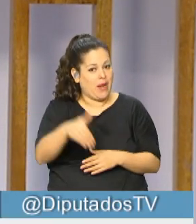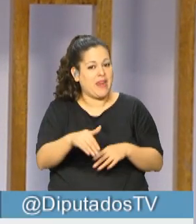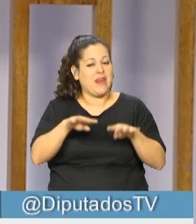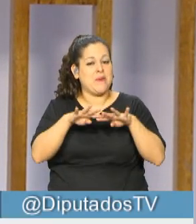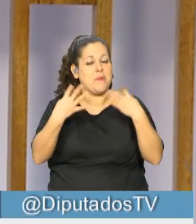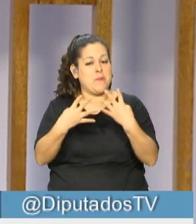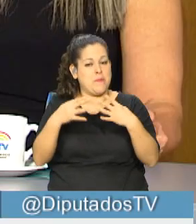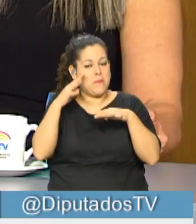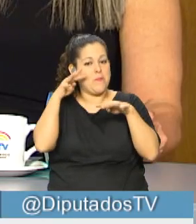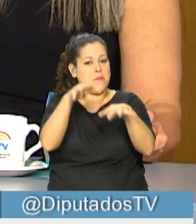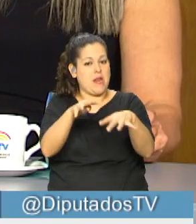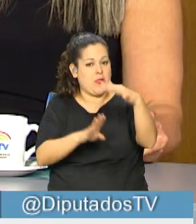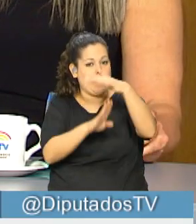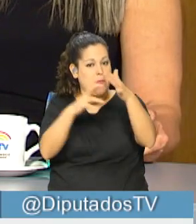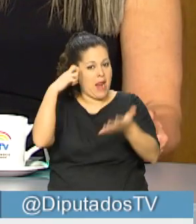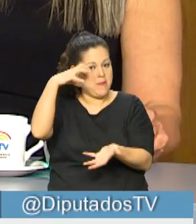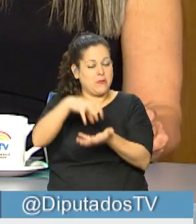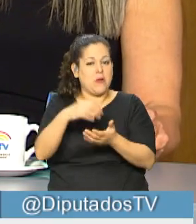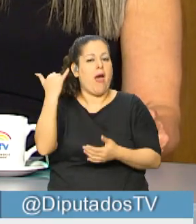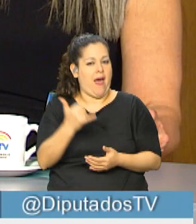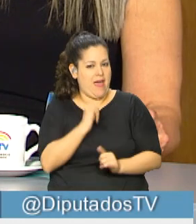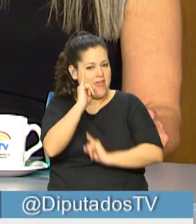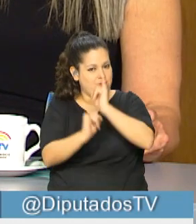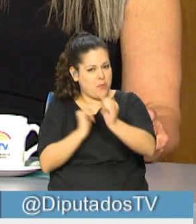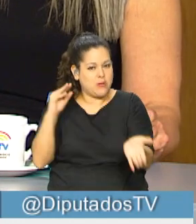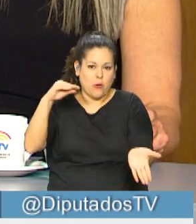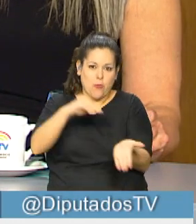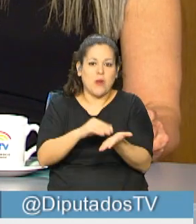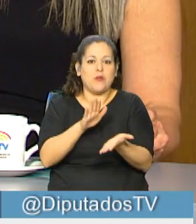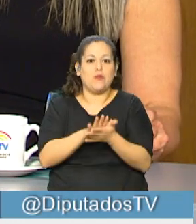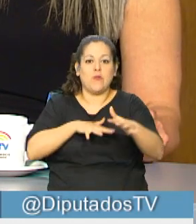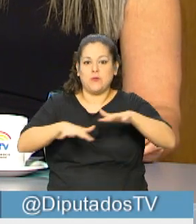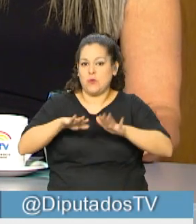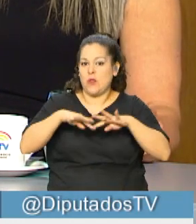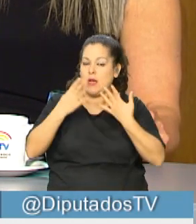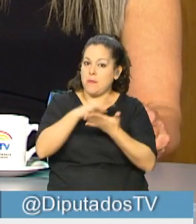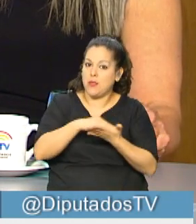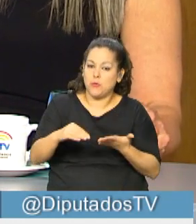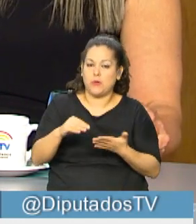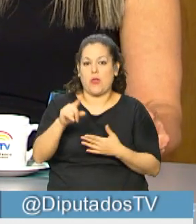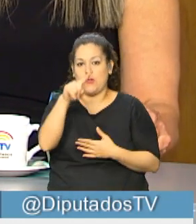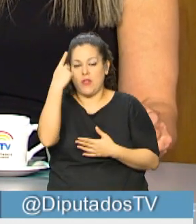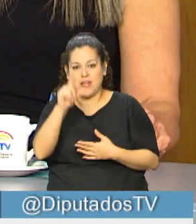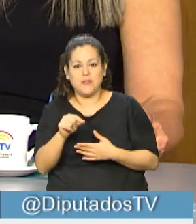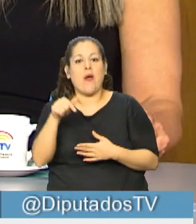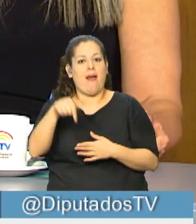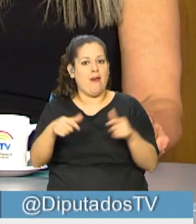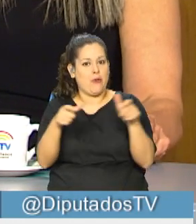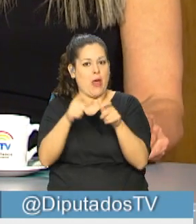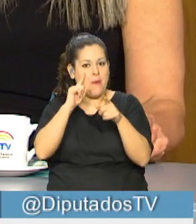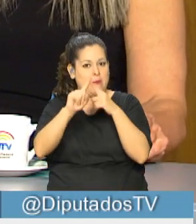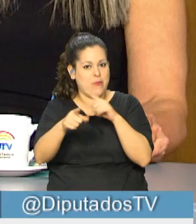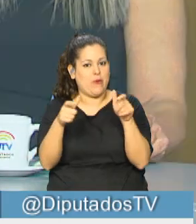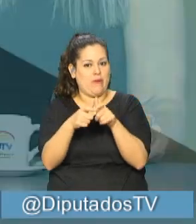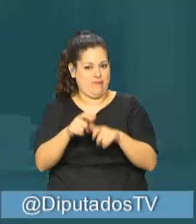Nosotros seguimos un rato más, tenemos más información sobre lo que sucede aquí en la Cámara de Diputados de la Nación. Estamos en vivo por Diputados